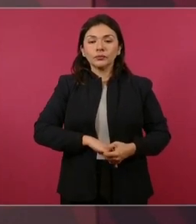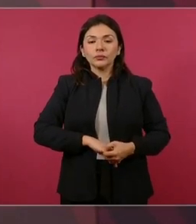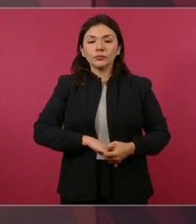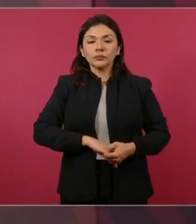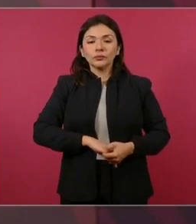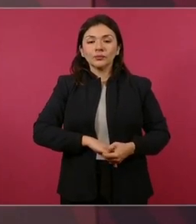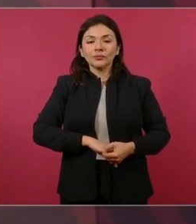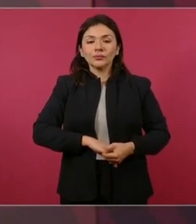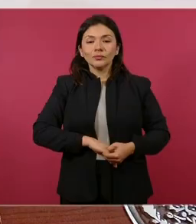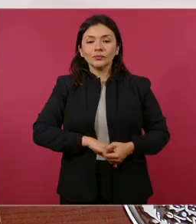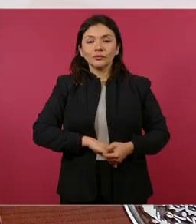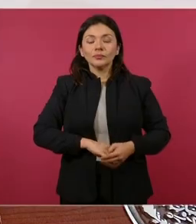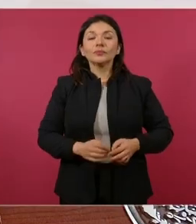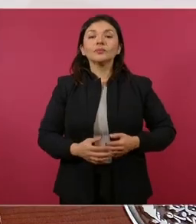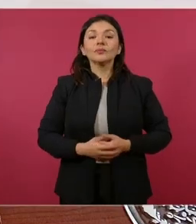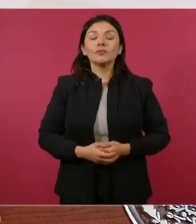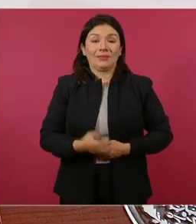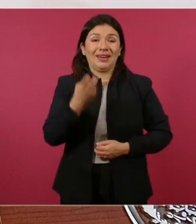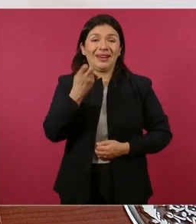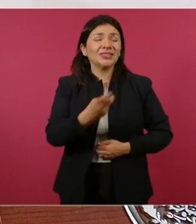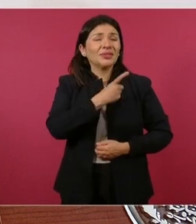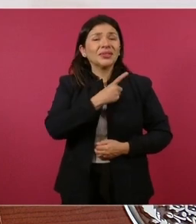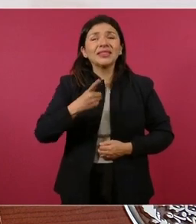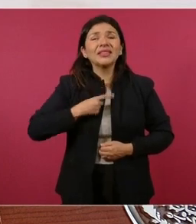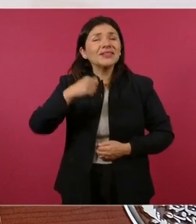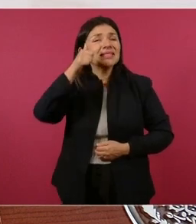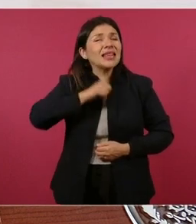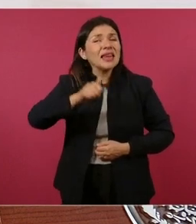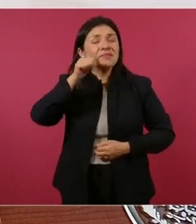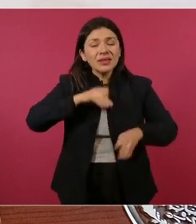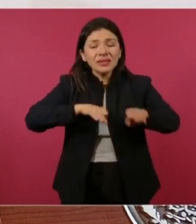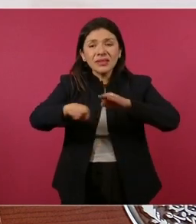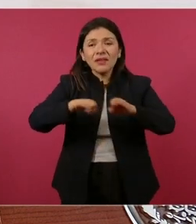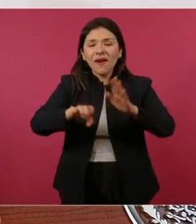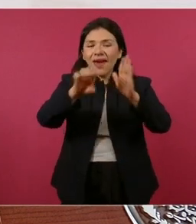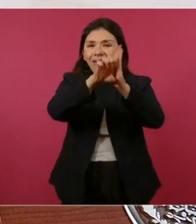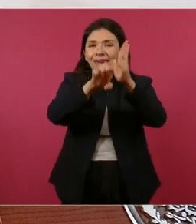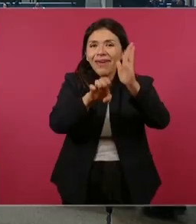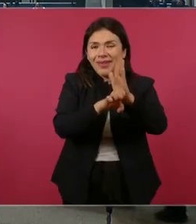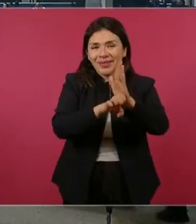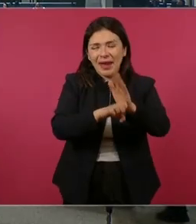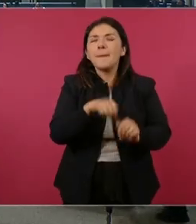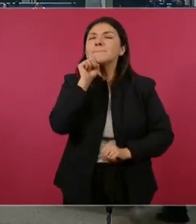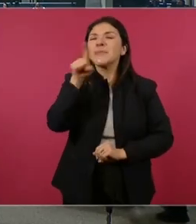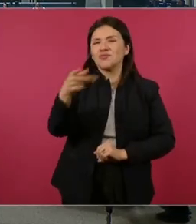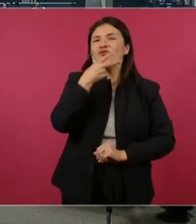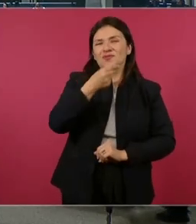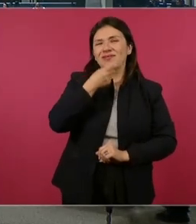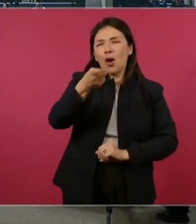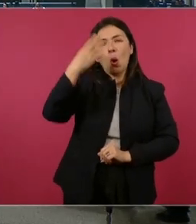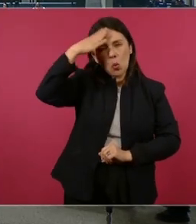debe de haber ética. Ese Chiva tenía un programa,